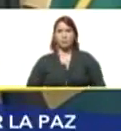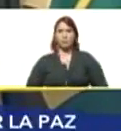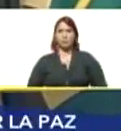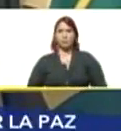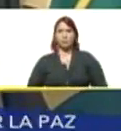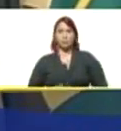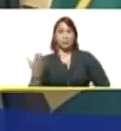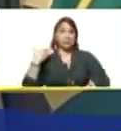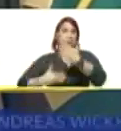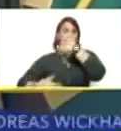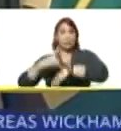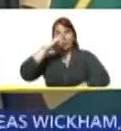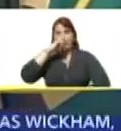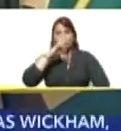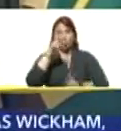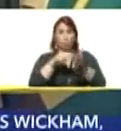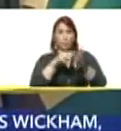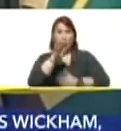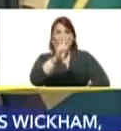Desde el año 2004